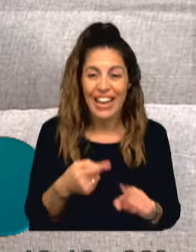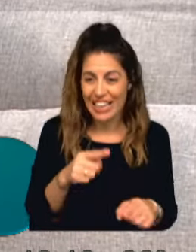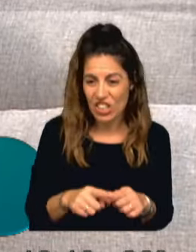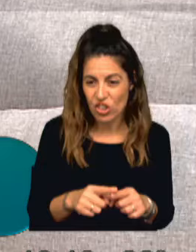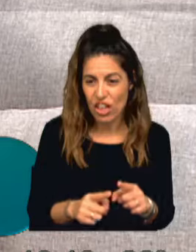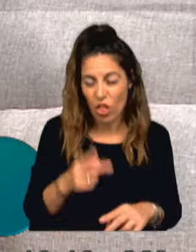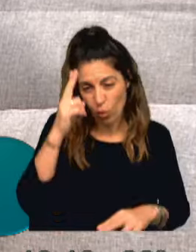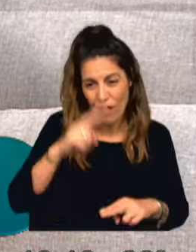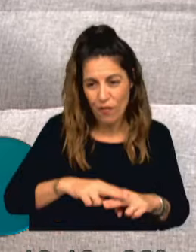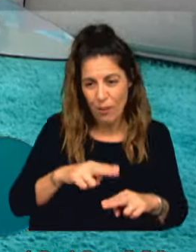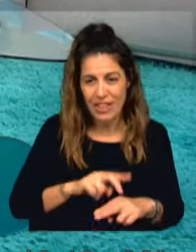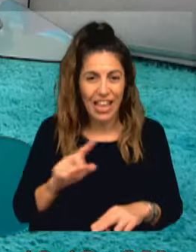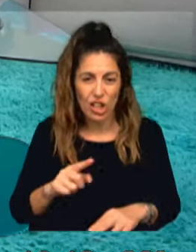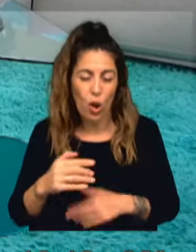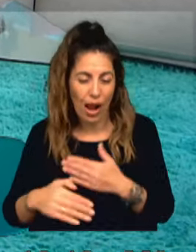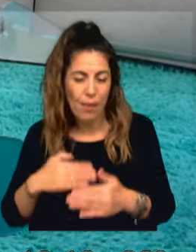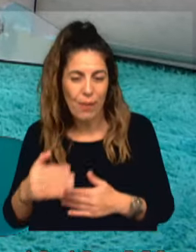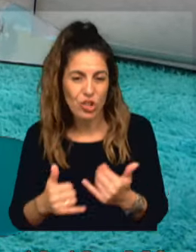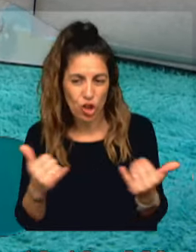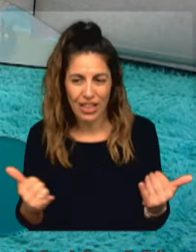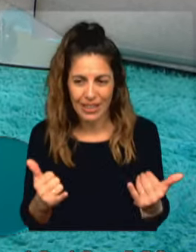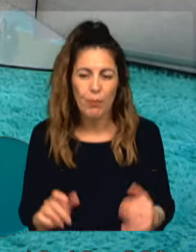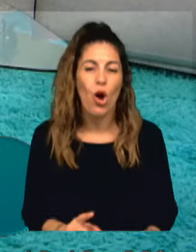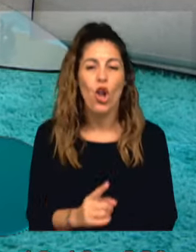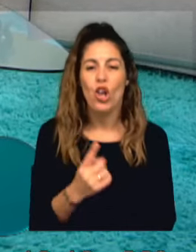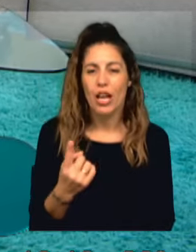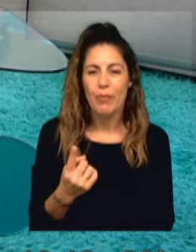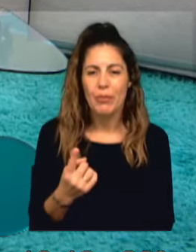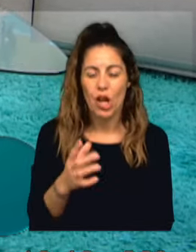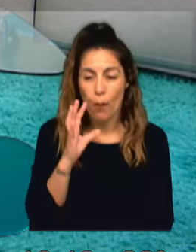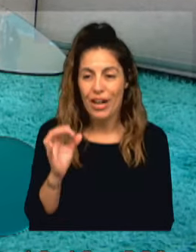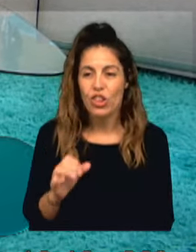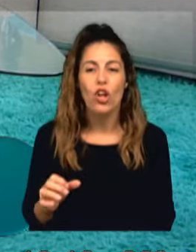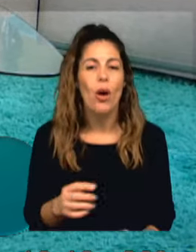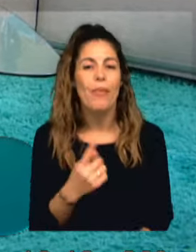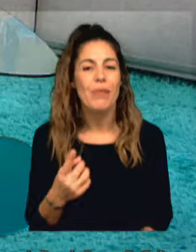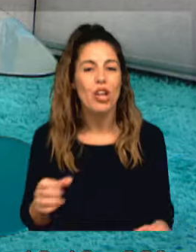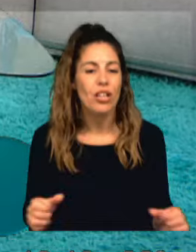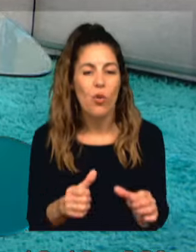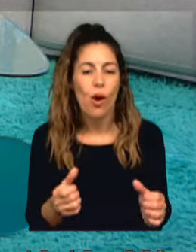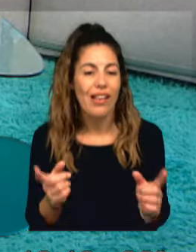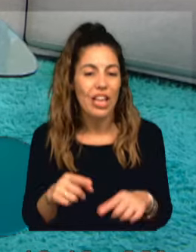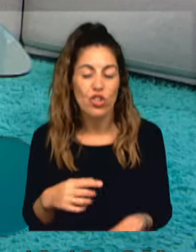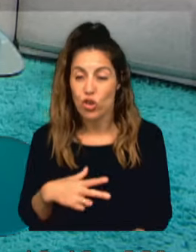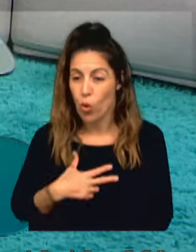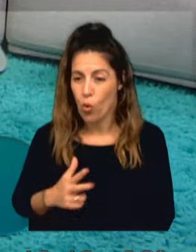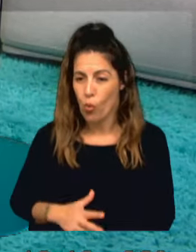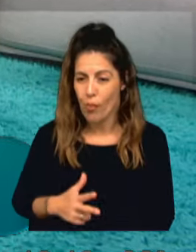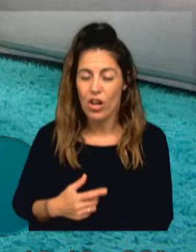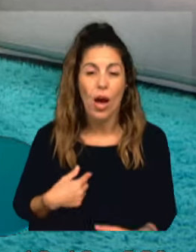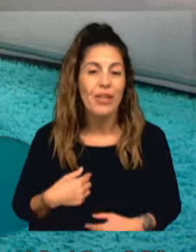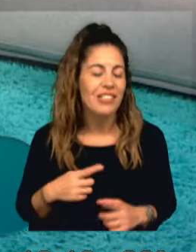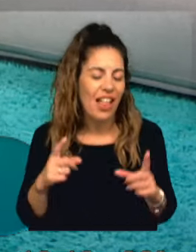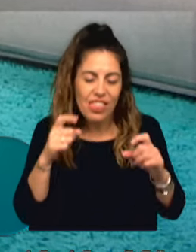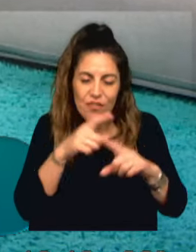alguna que otra ía y no al paso del tiempo lo que primero muchas veces perdón sucede es que al igual que nosotros a mí ya me cuesta